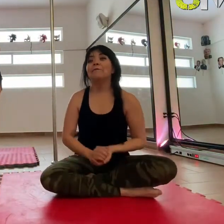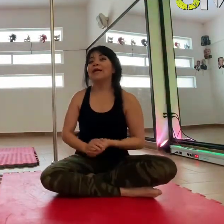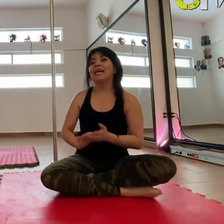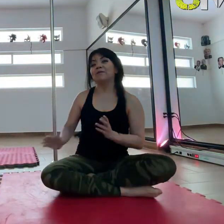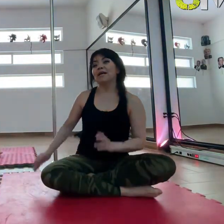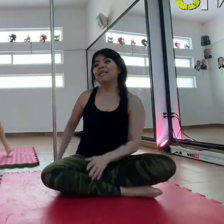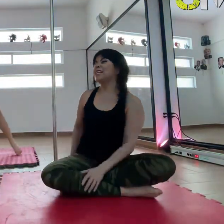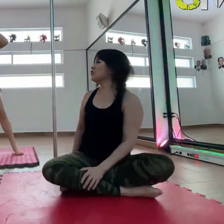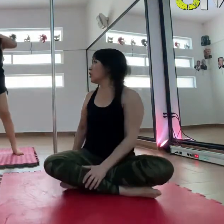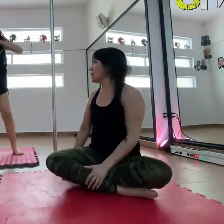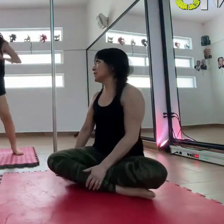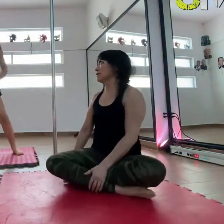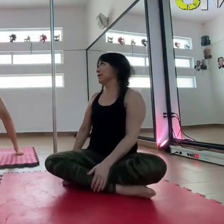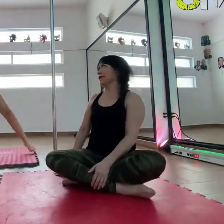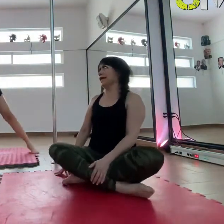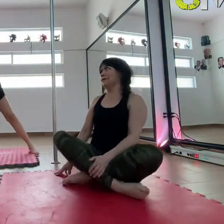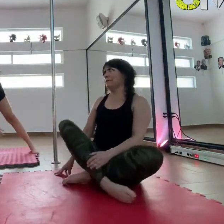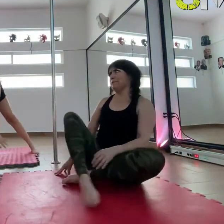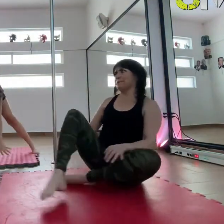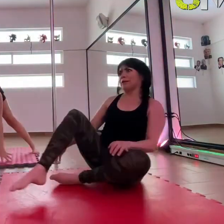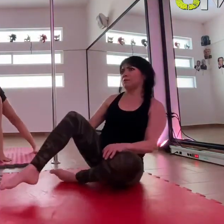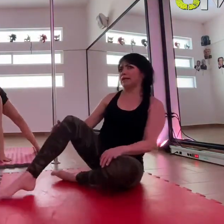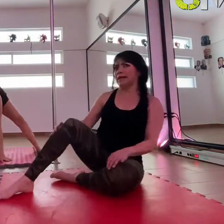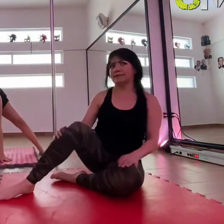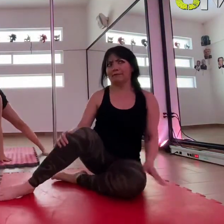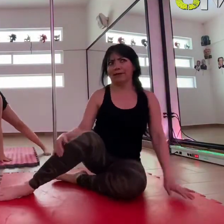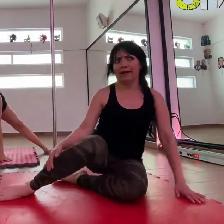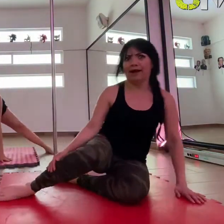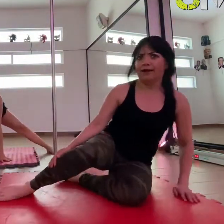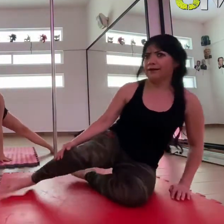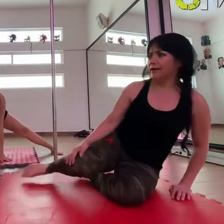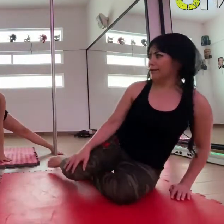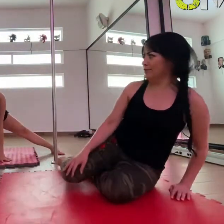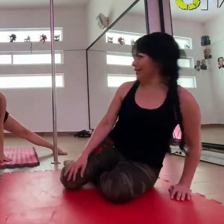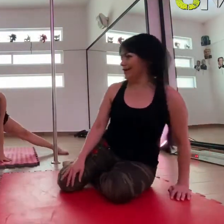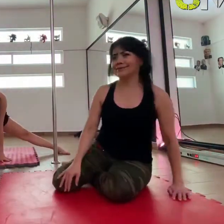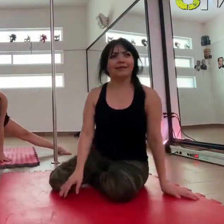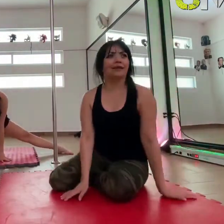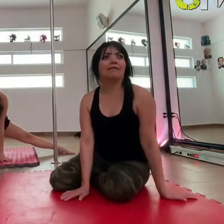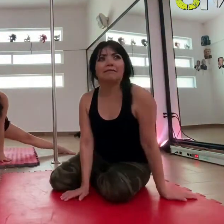América, para que vean. Ella no llegó así, ¿verdad, América? No. ¿Cómo llegaste, América?